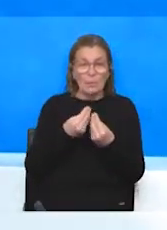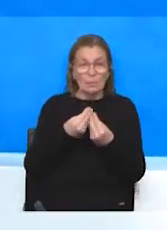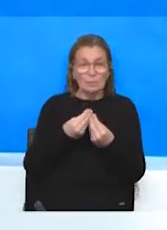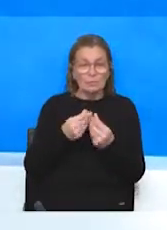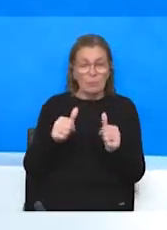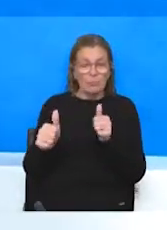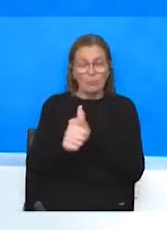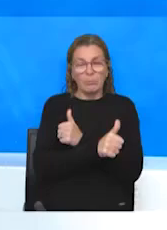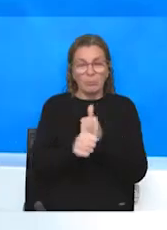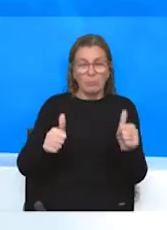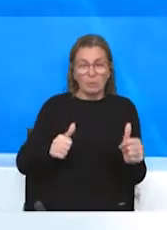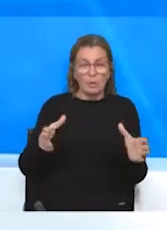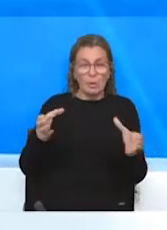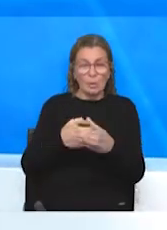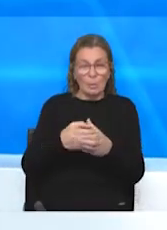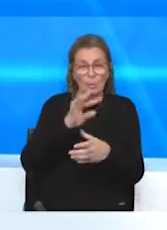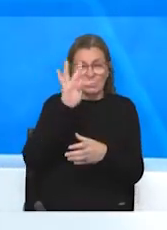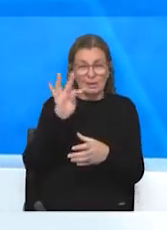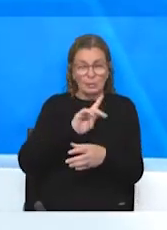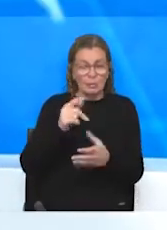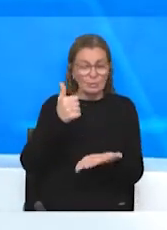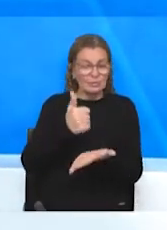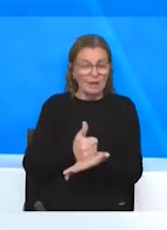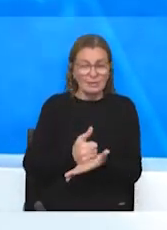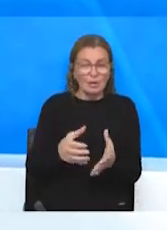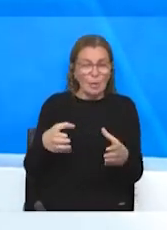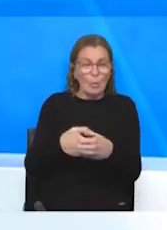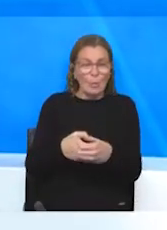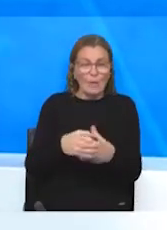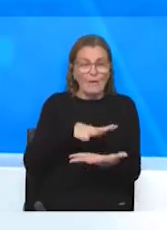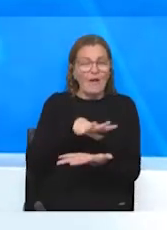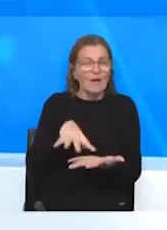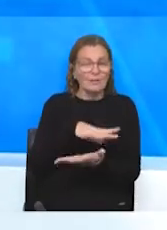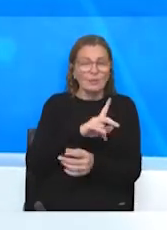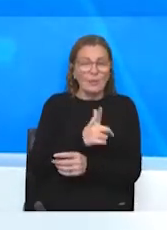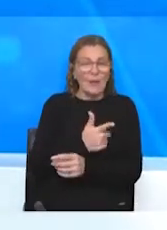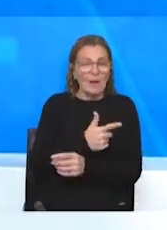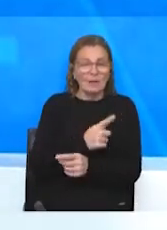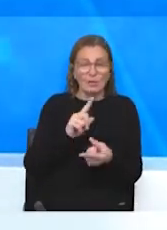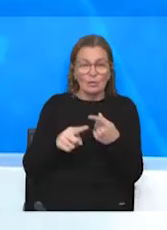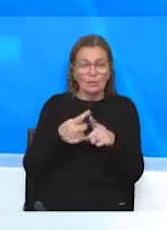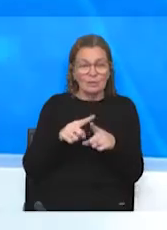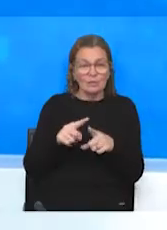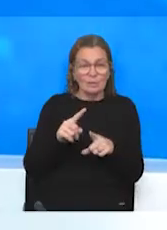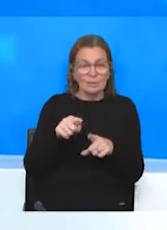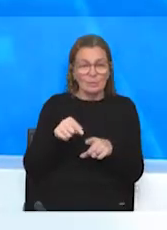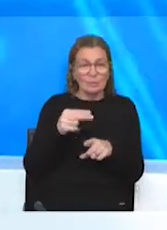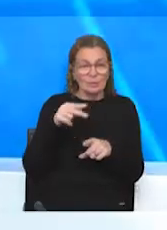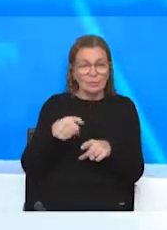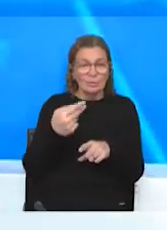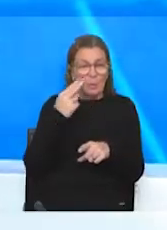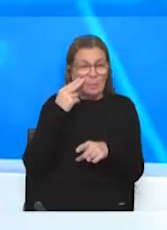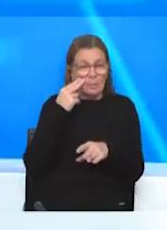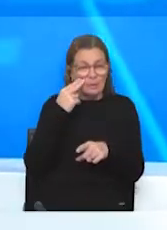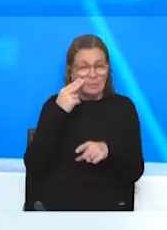Comisión y los equipos técnicos dejaron de estar en la en la en las zonas no entonces eh No no ha habido más contacto y después de que tuvimos todos estos problemas